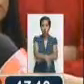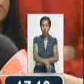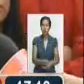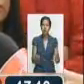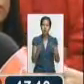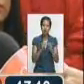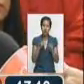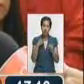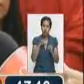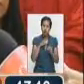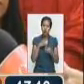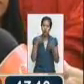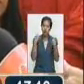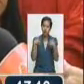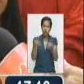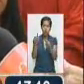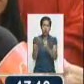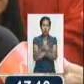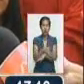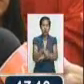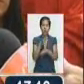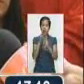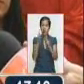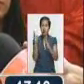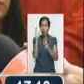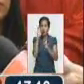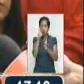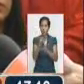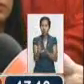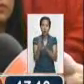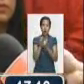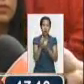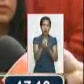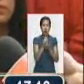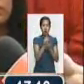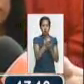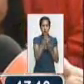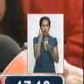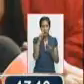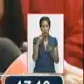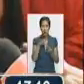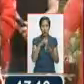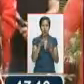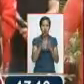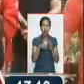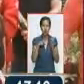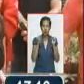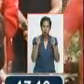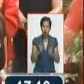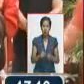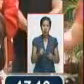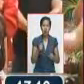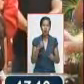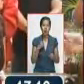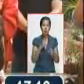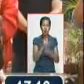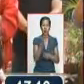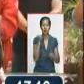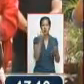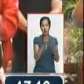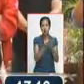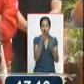recolectar que la gente nos dé aportes para que nosotros podamos hacerlos llegar. También aquí es un